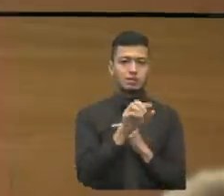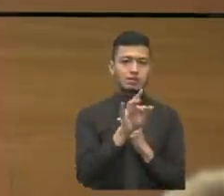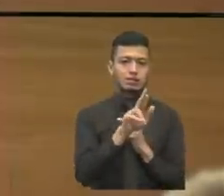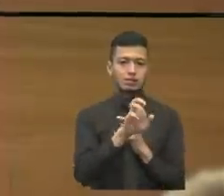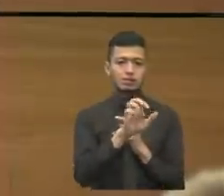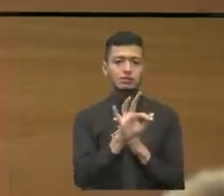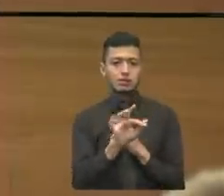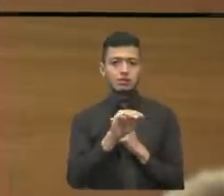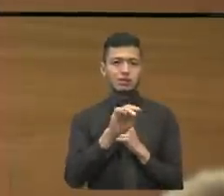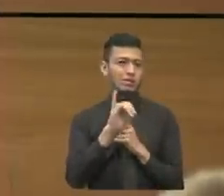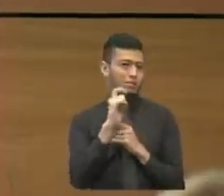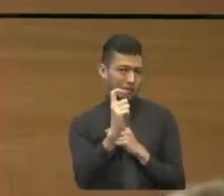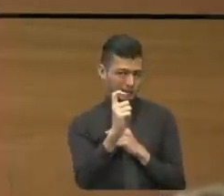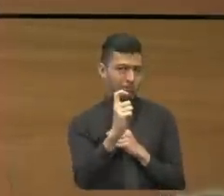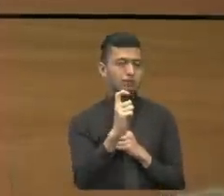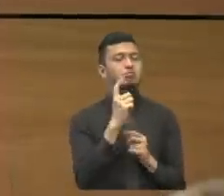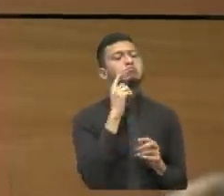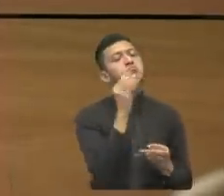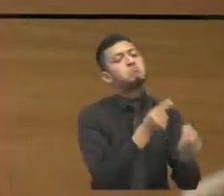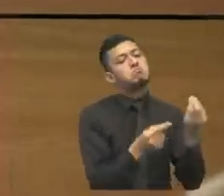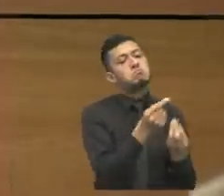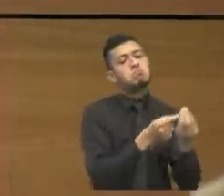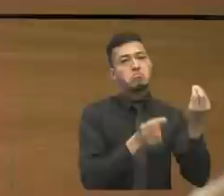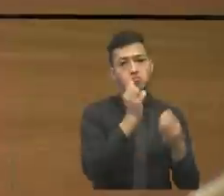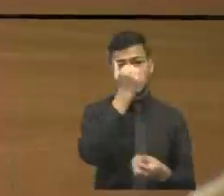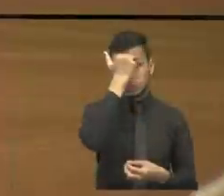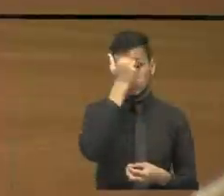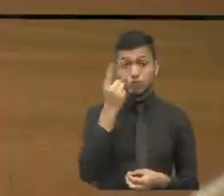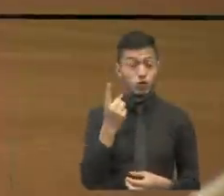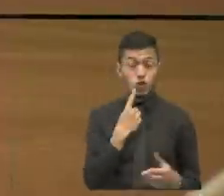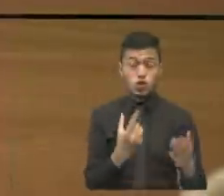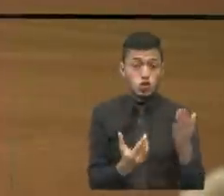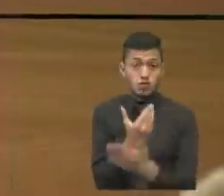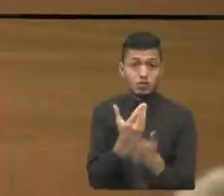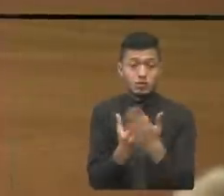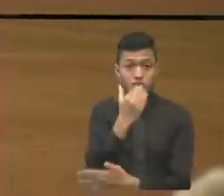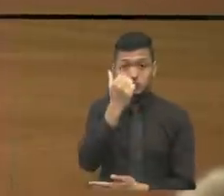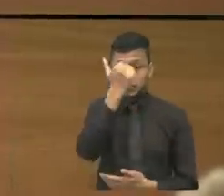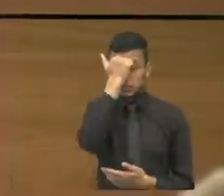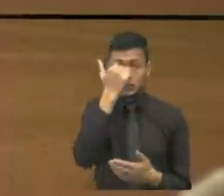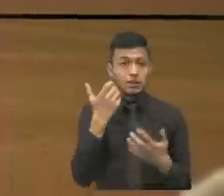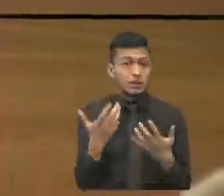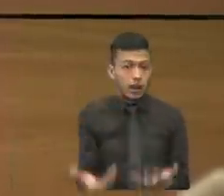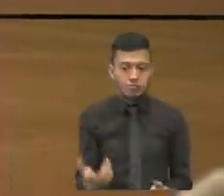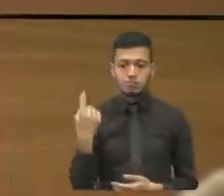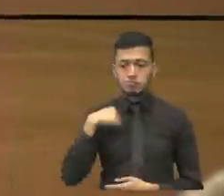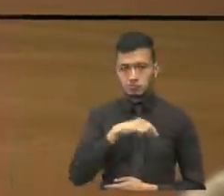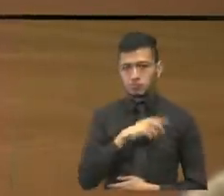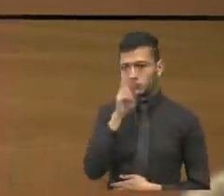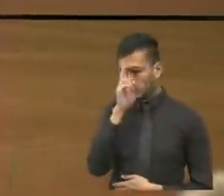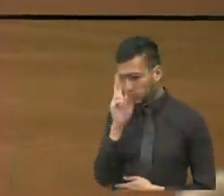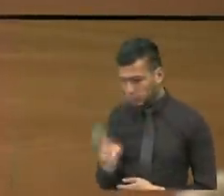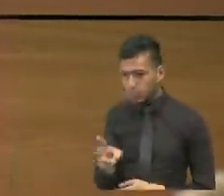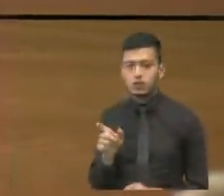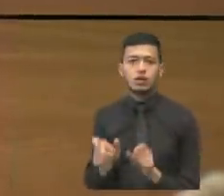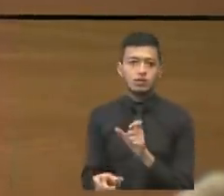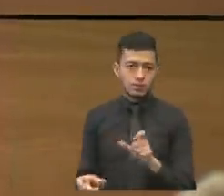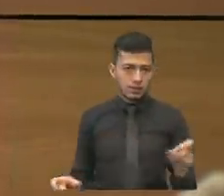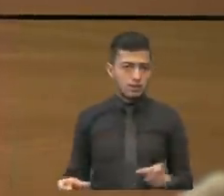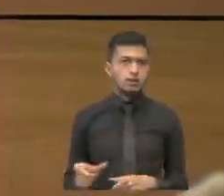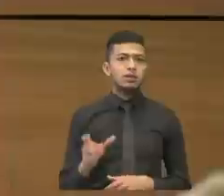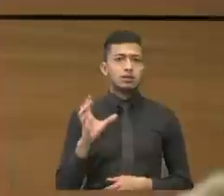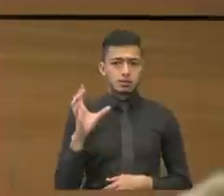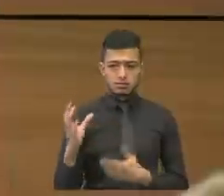Y tal vez la principal innovación, o una de las principales innovaciones, es que reconocemos, como lo señaló la gente, que hay tres